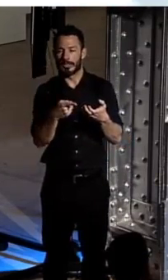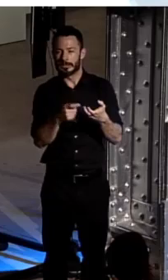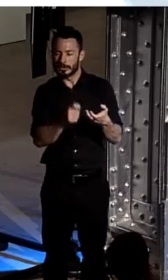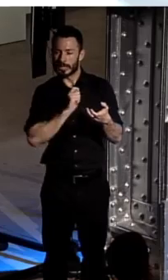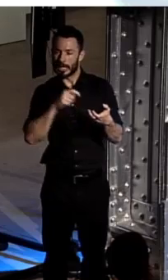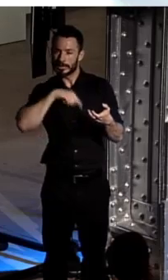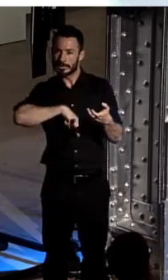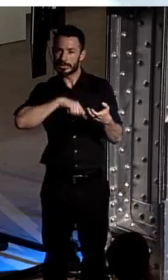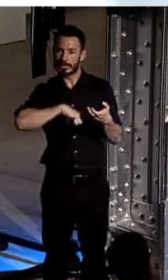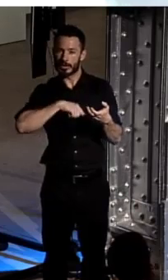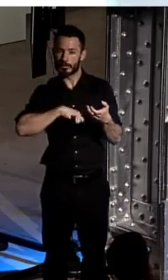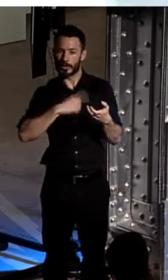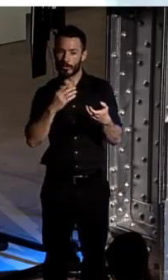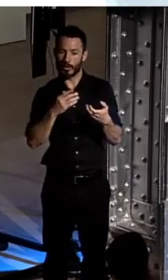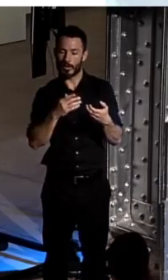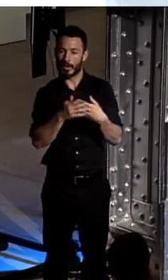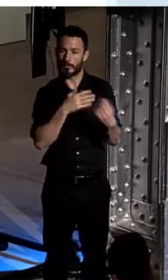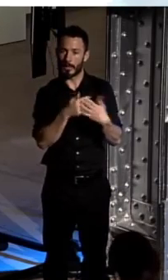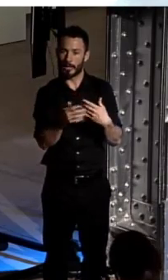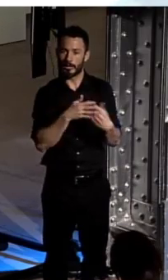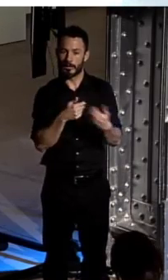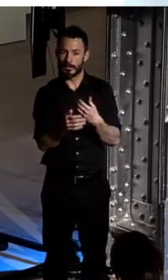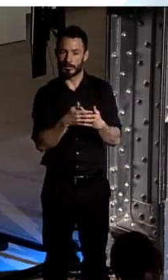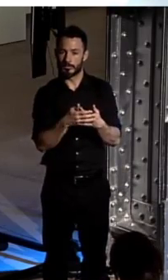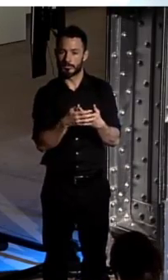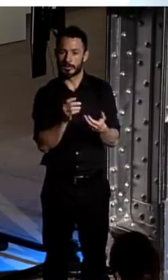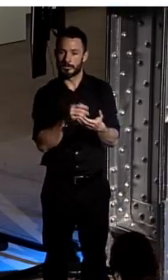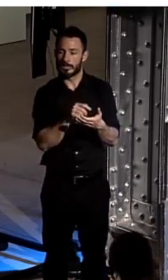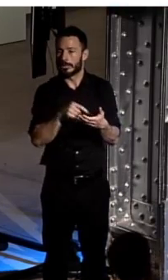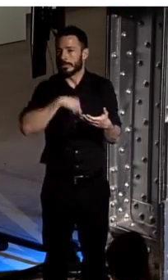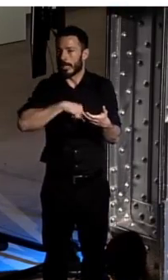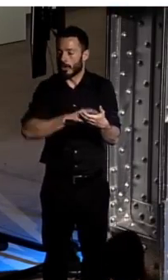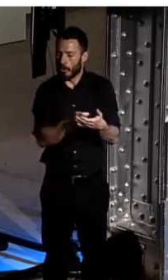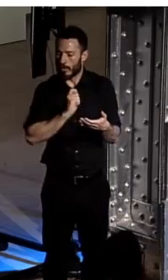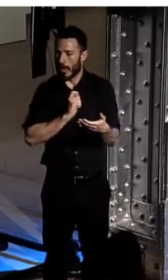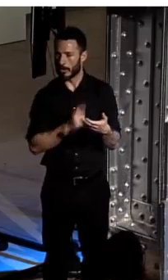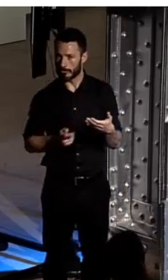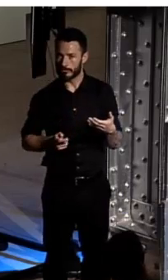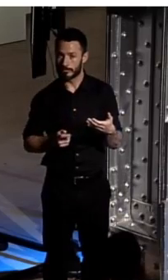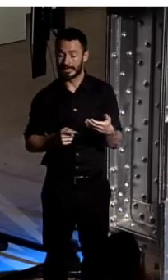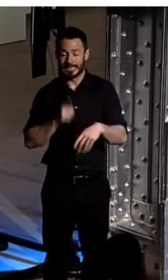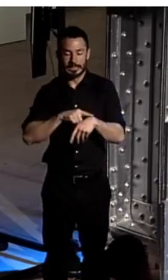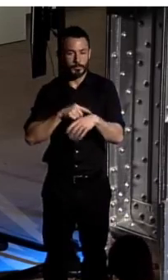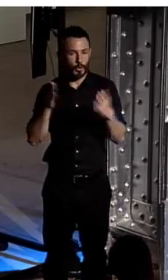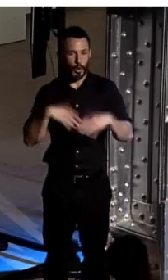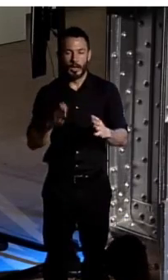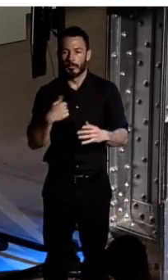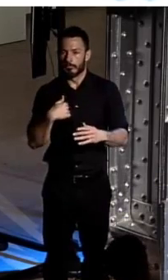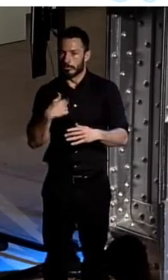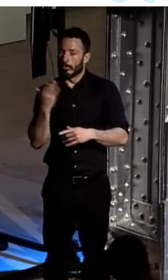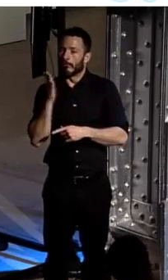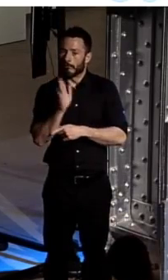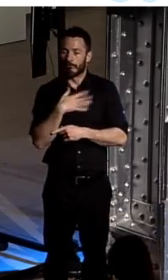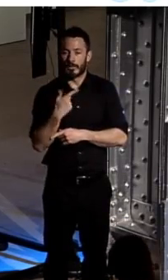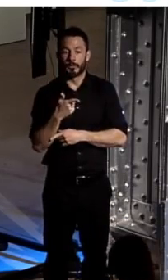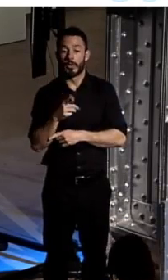sensación en la mano cuando estás hablando con otra persona utilizando el móvil. No tengo tiempo para enseñarlo, pero os recomiendo que